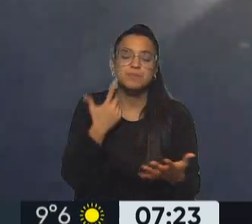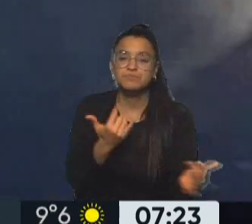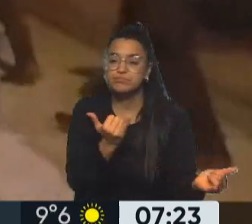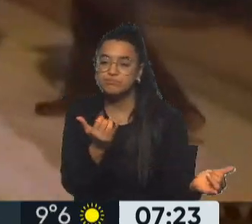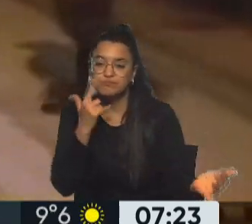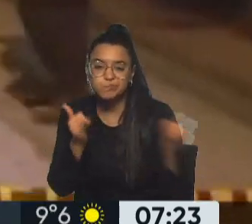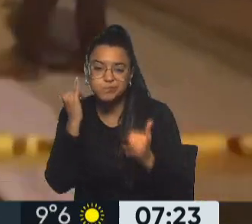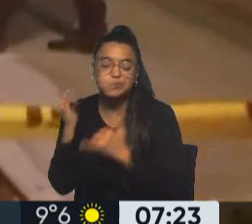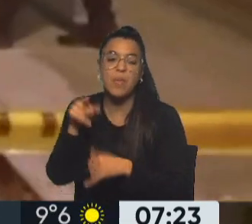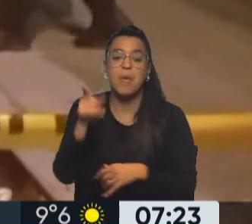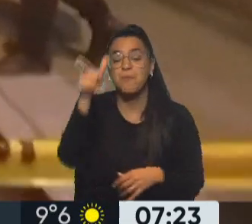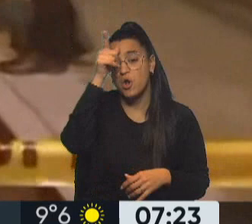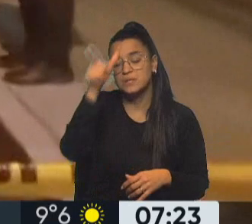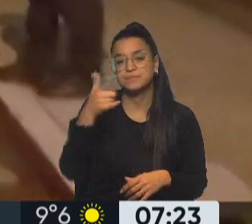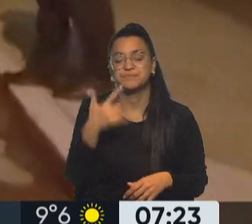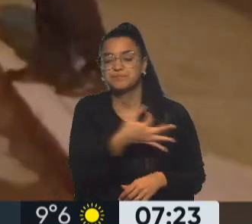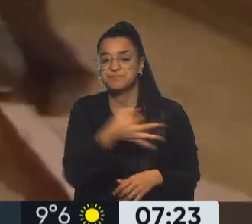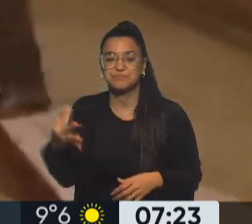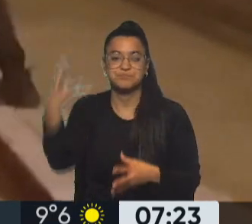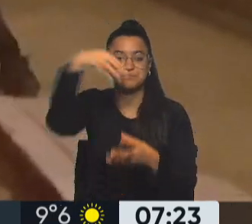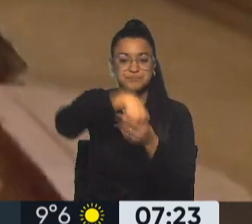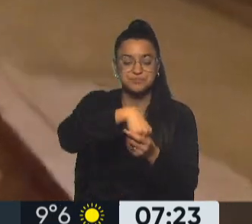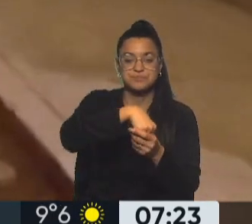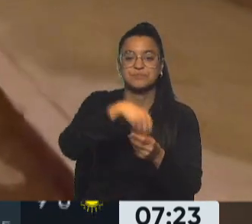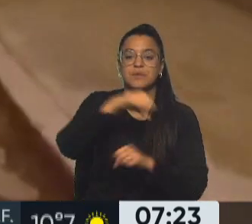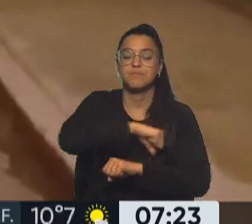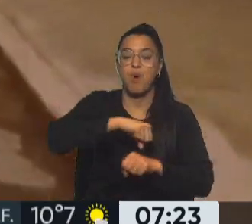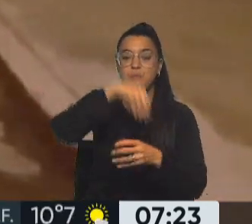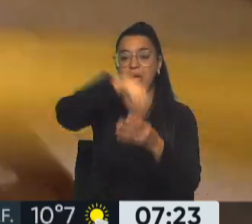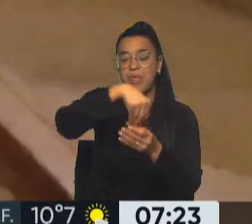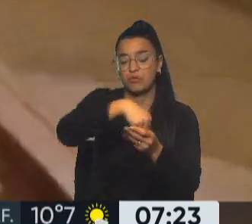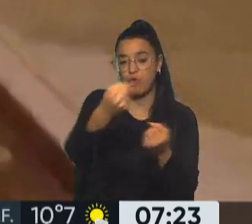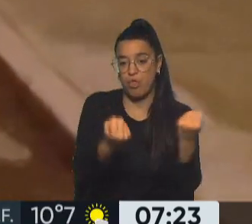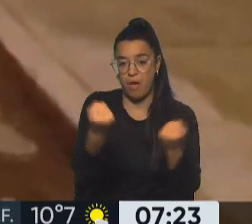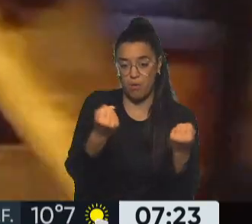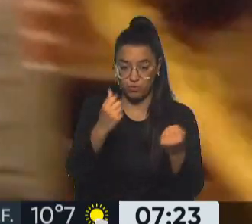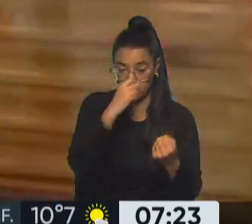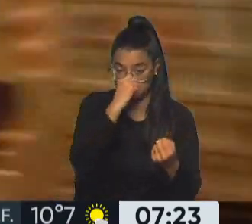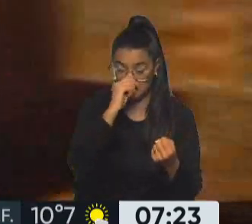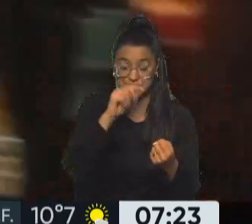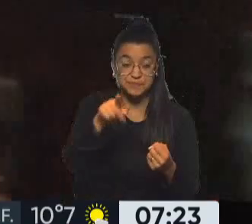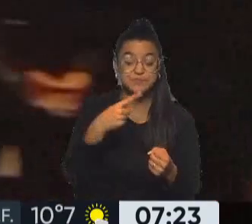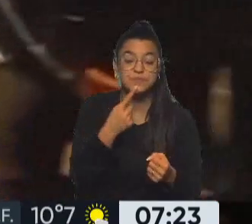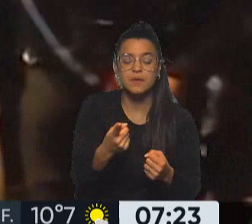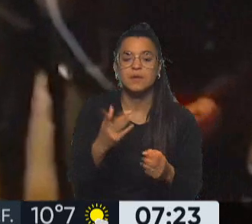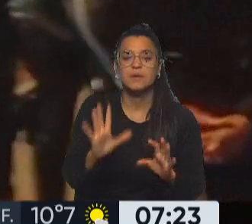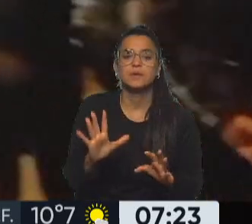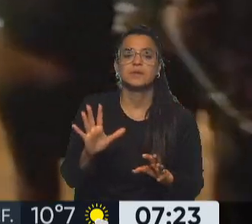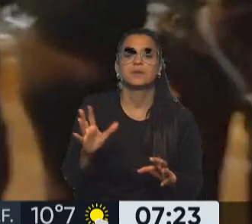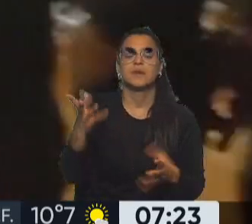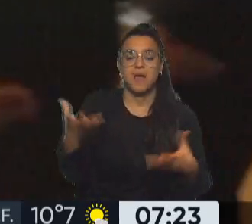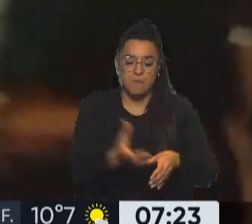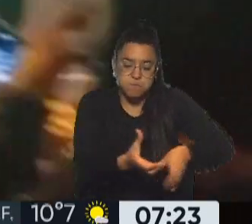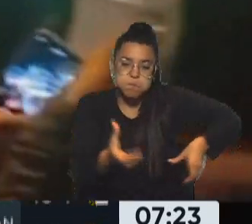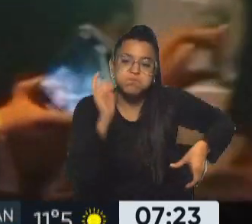policiales que determinaron que se habían colocado artefactos, en este caso hablamos de cilindros de